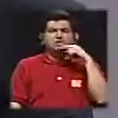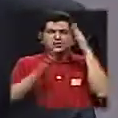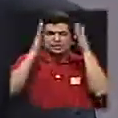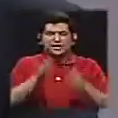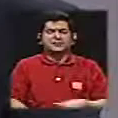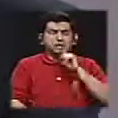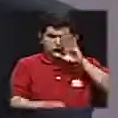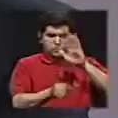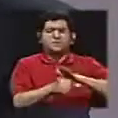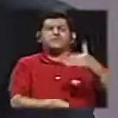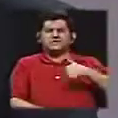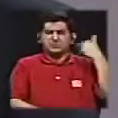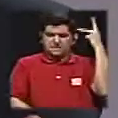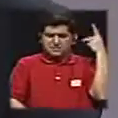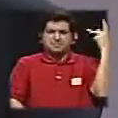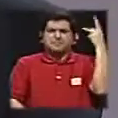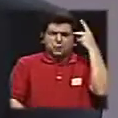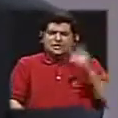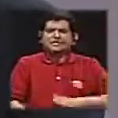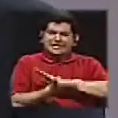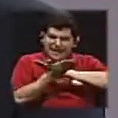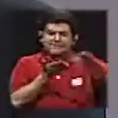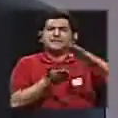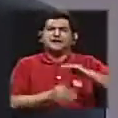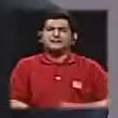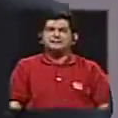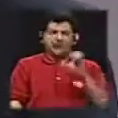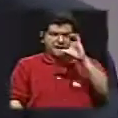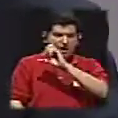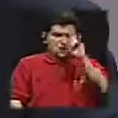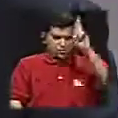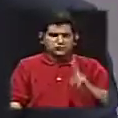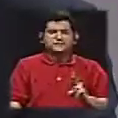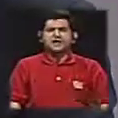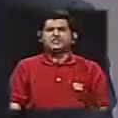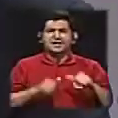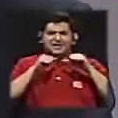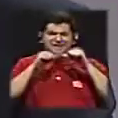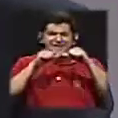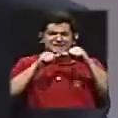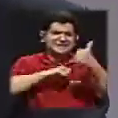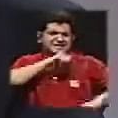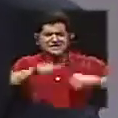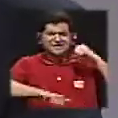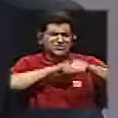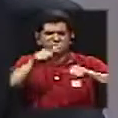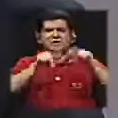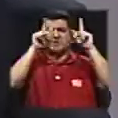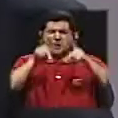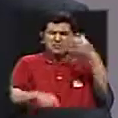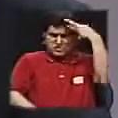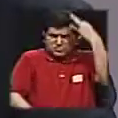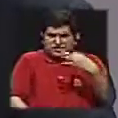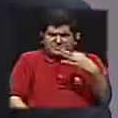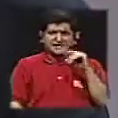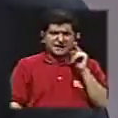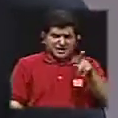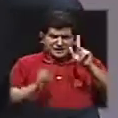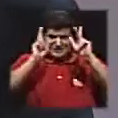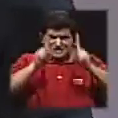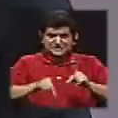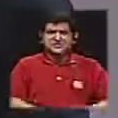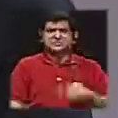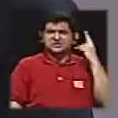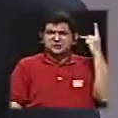están comprometidos con la política decente en Costa Rica, ¿cómo seguirán combatiendo a quienes consideran que son